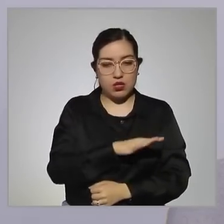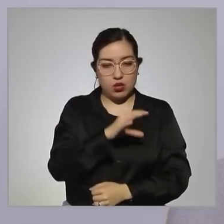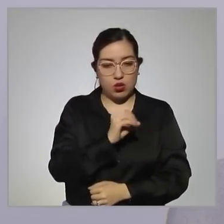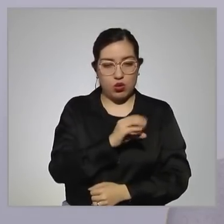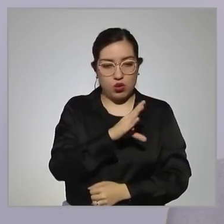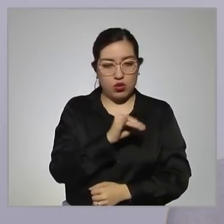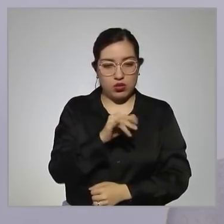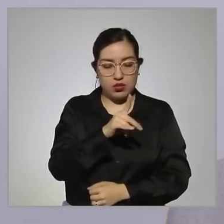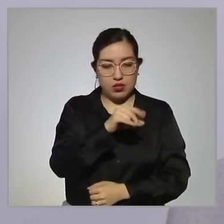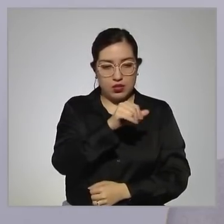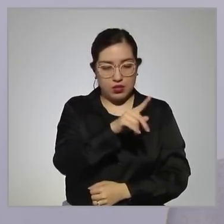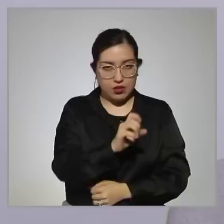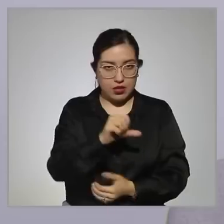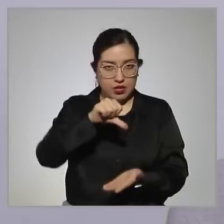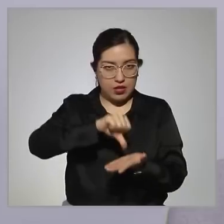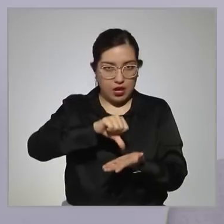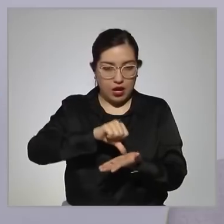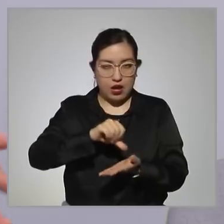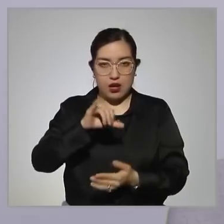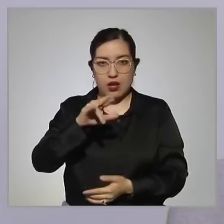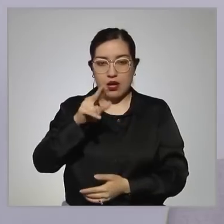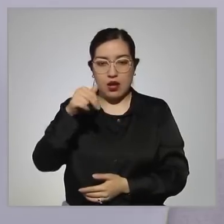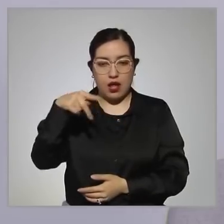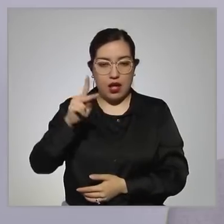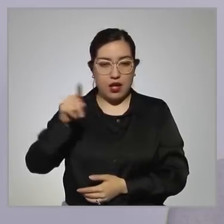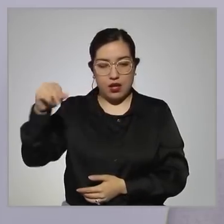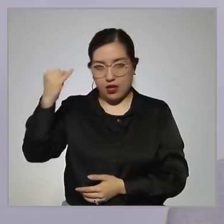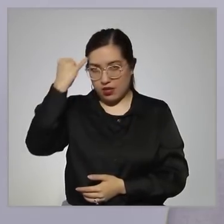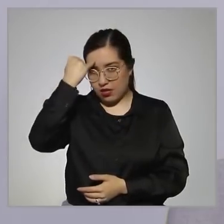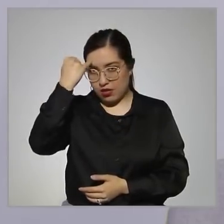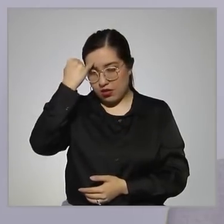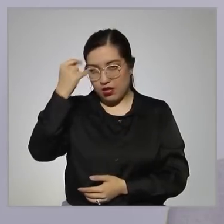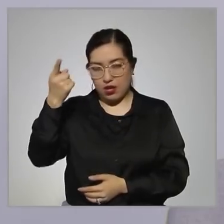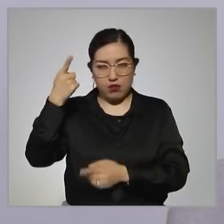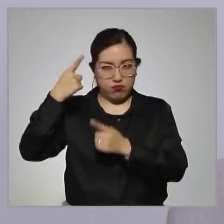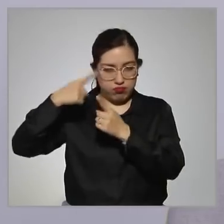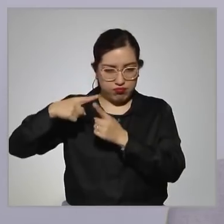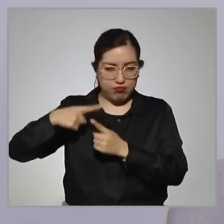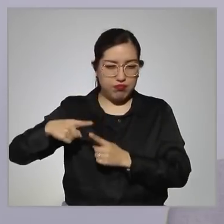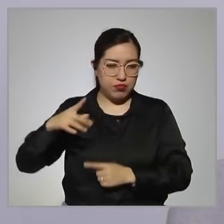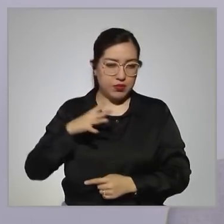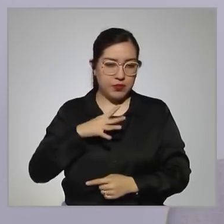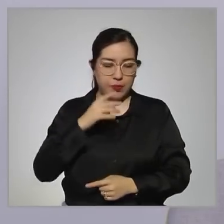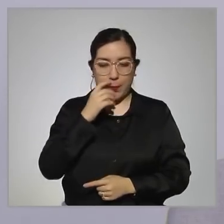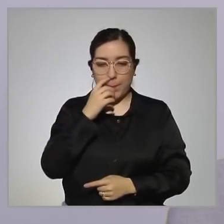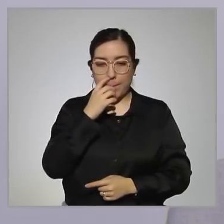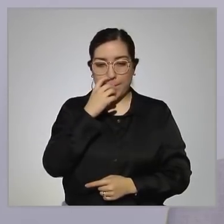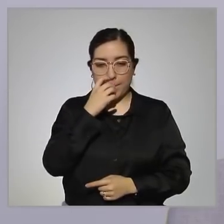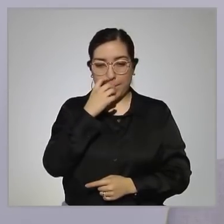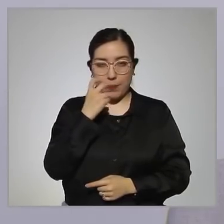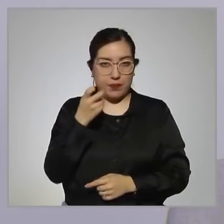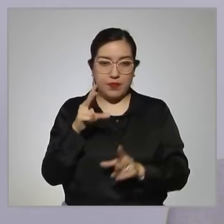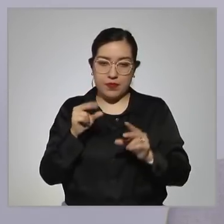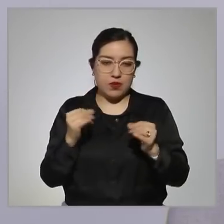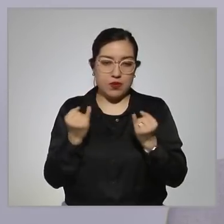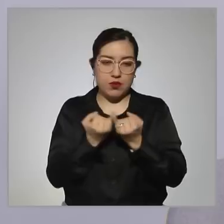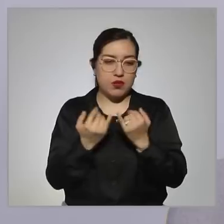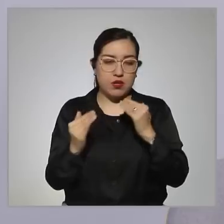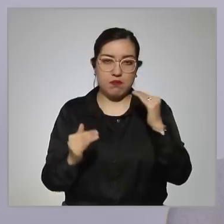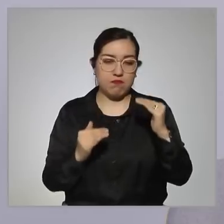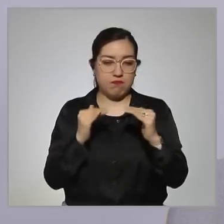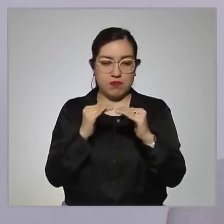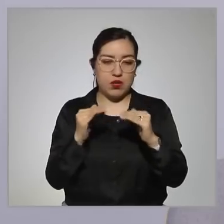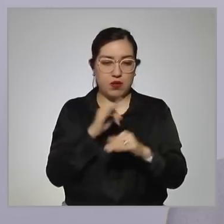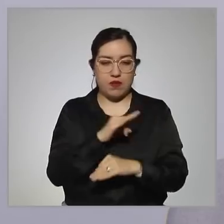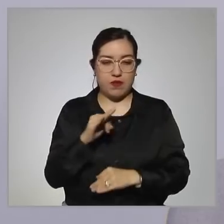occidentales, en Irán, en Irak, también en la India? Por ahí se consideran variaciones que tampoco coinciden con las